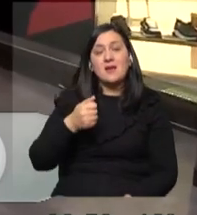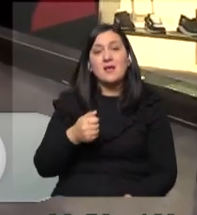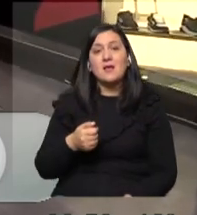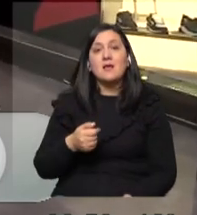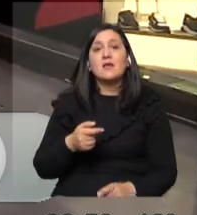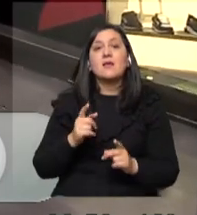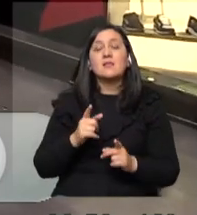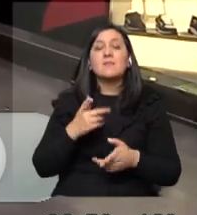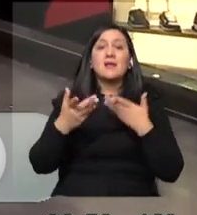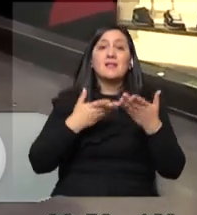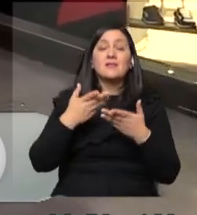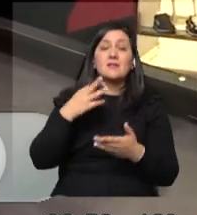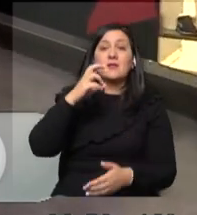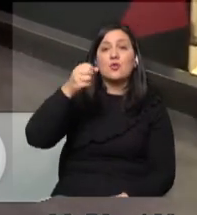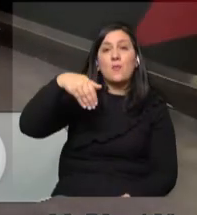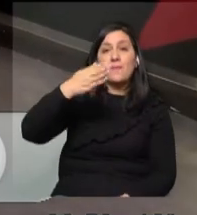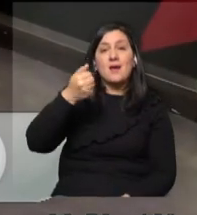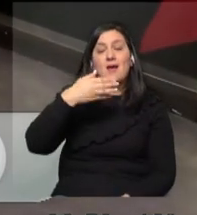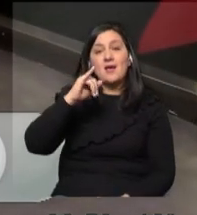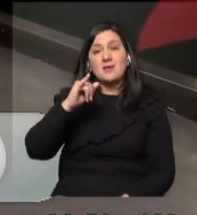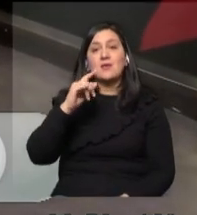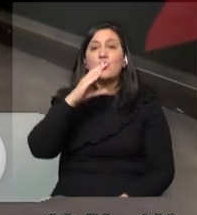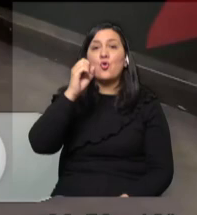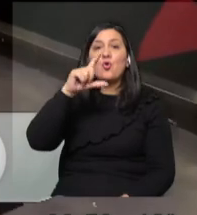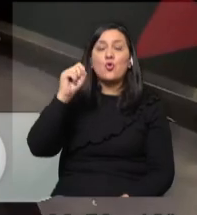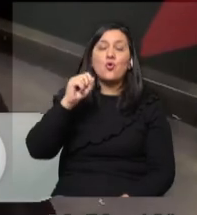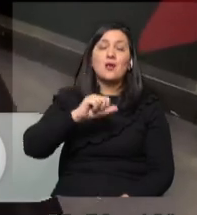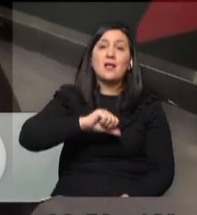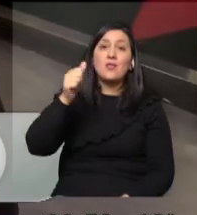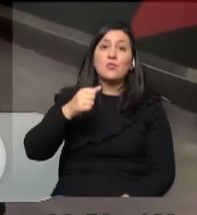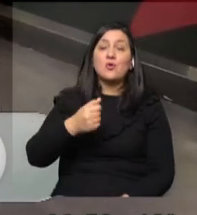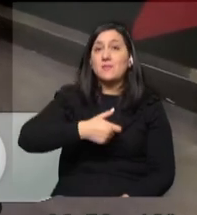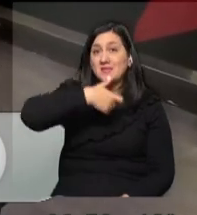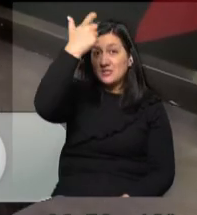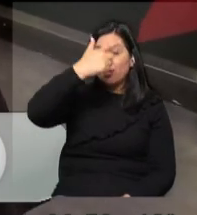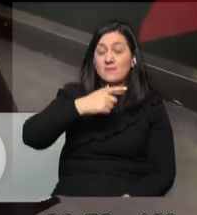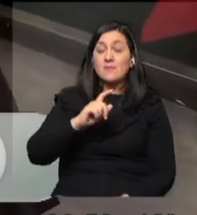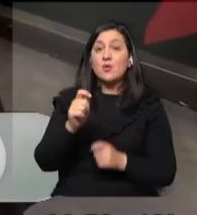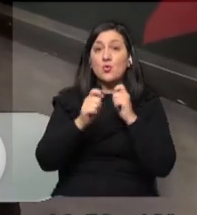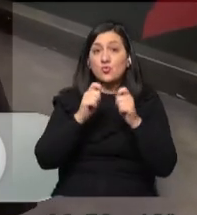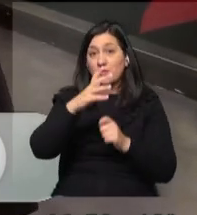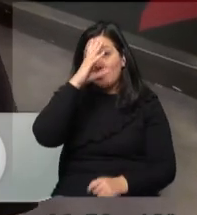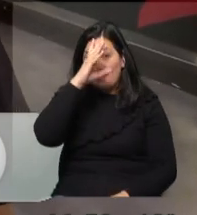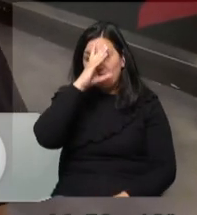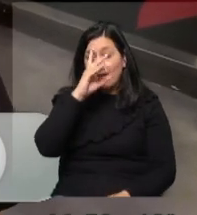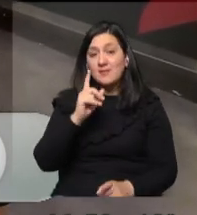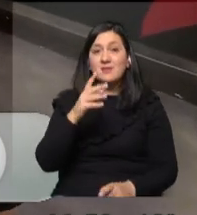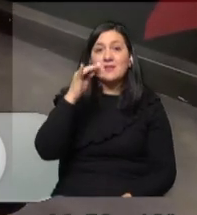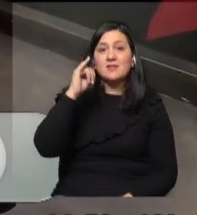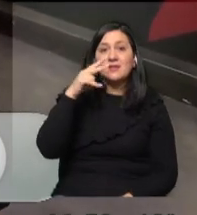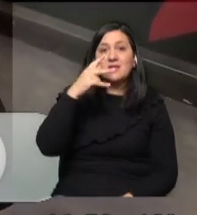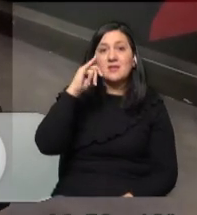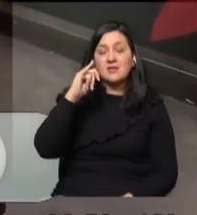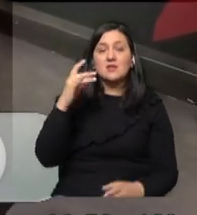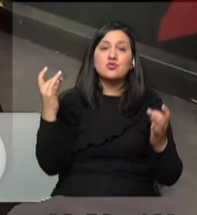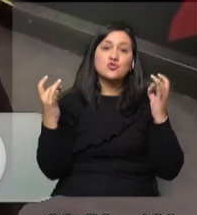cantante de Rombay, Santi Urrutia, el piloto, Colo Gianarelli, ganador de Masterchef, conductor de Carnaval. Va a estar Tiki Yoga, que es una emprendedora